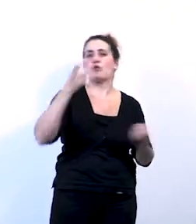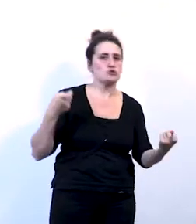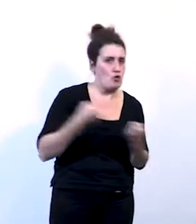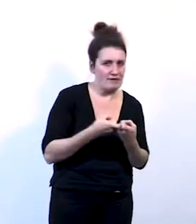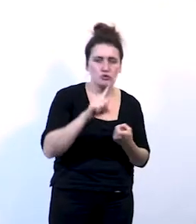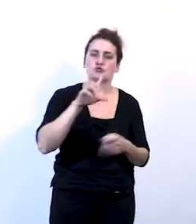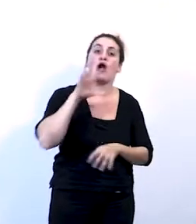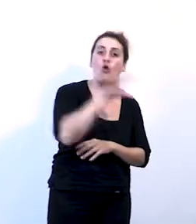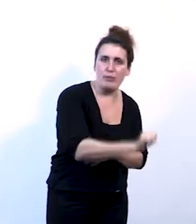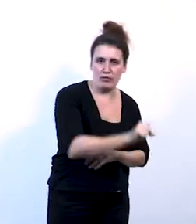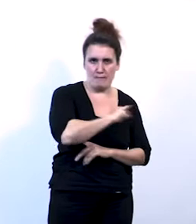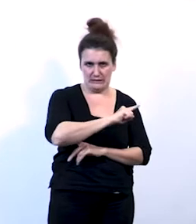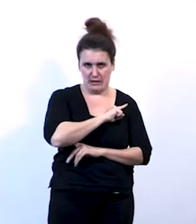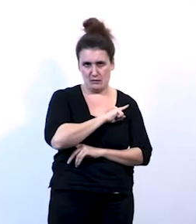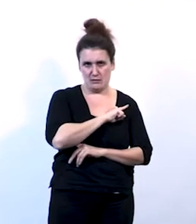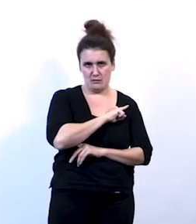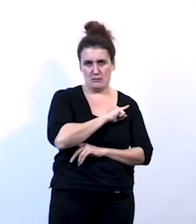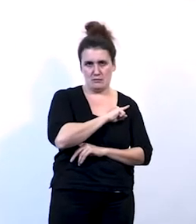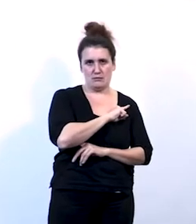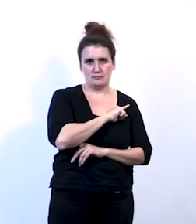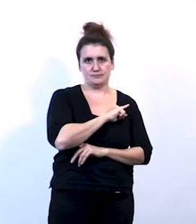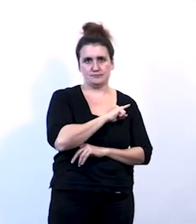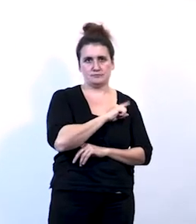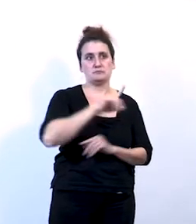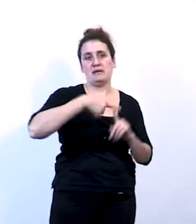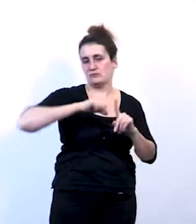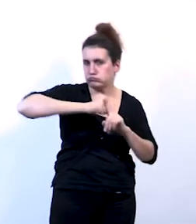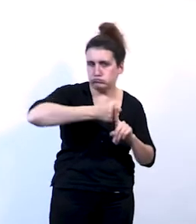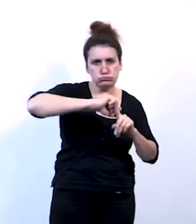ocupación militar, ¿no?, y